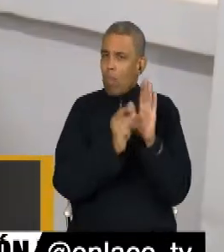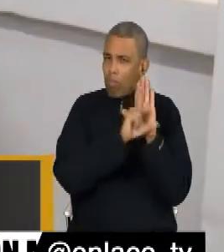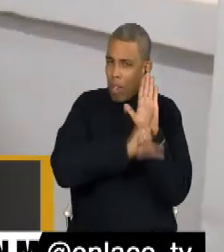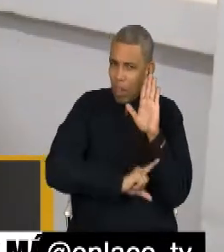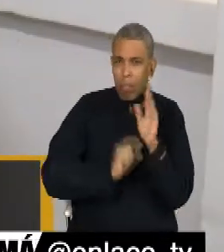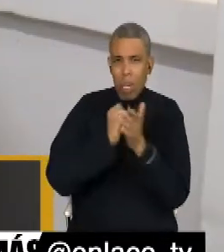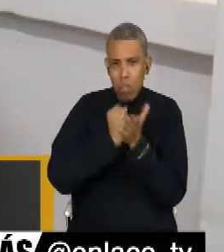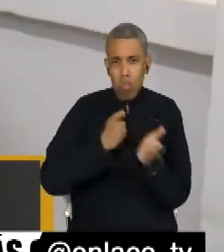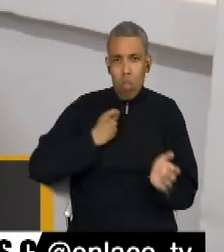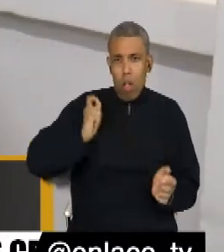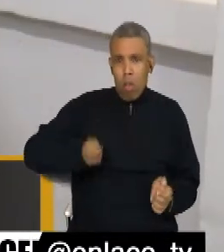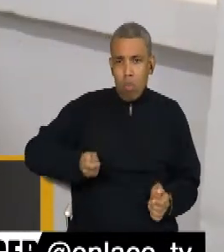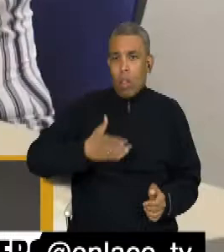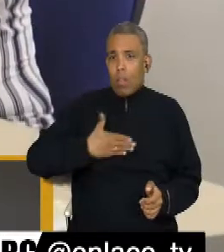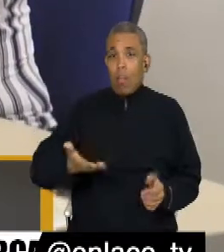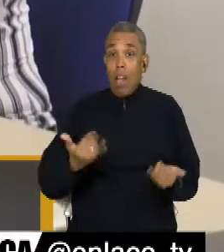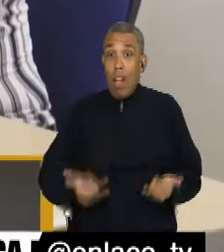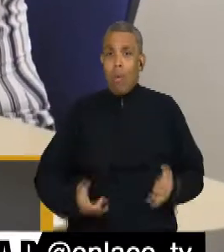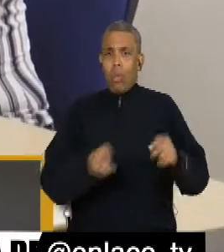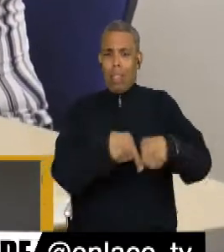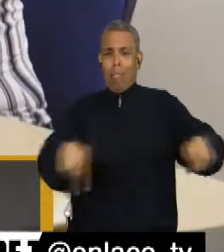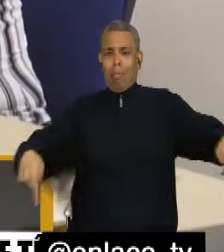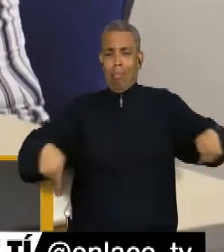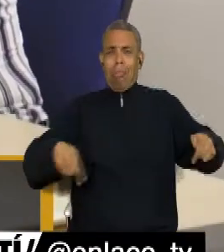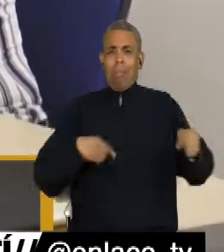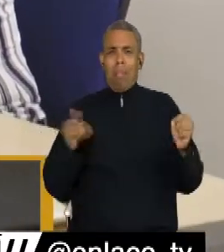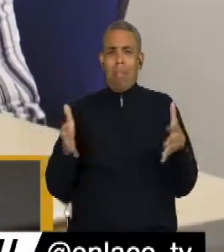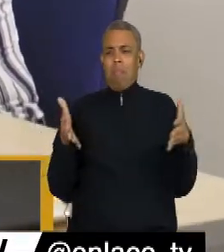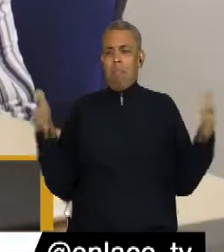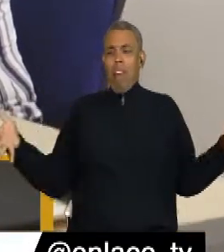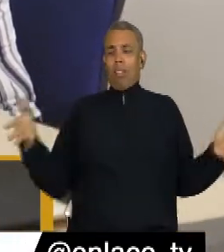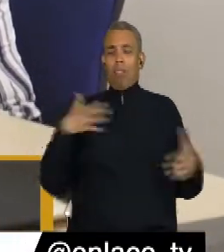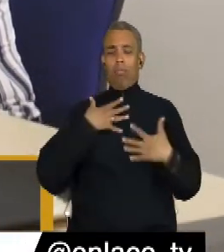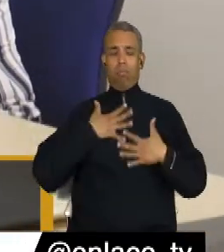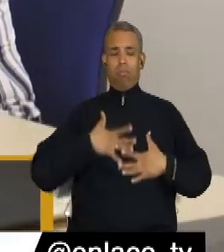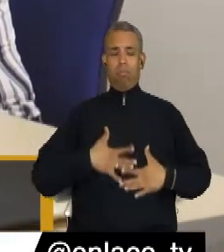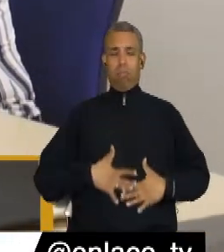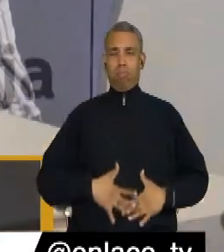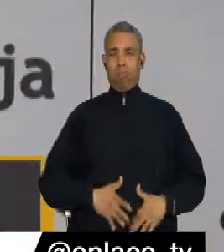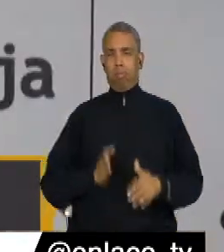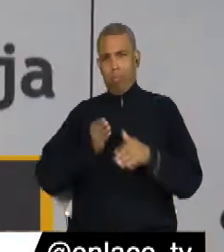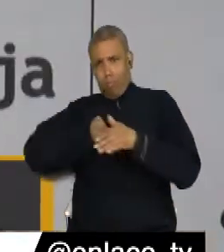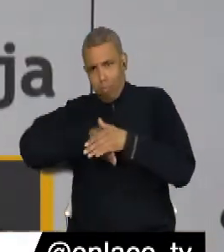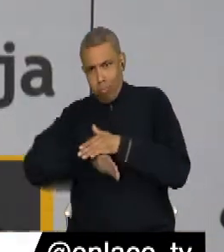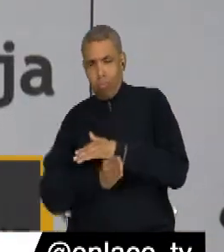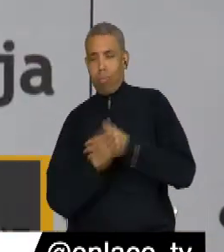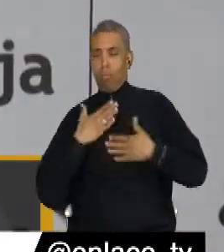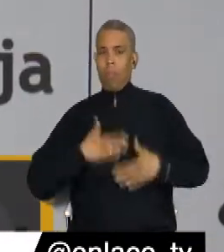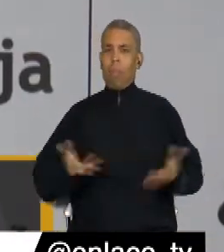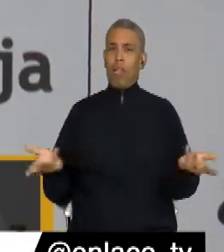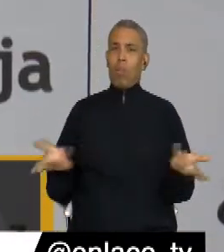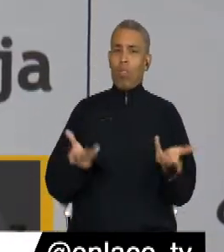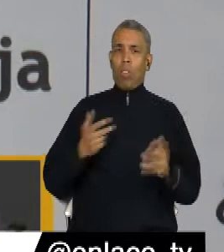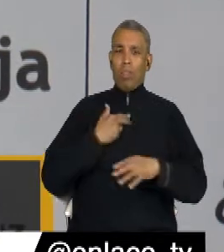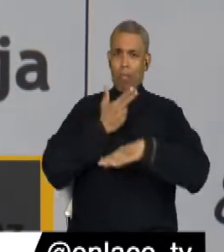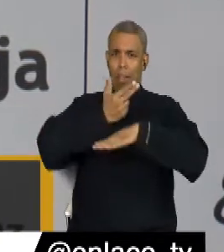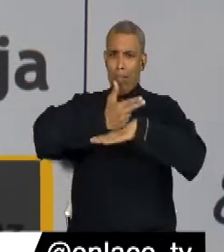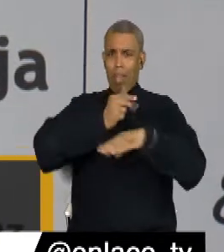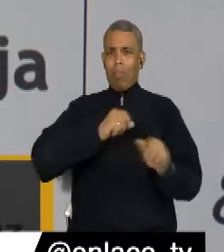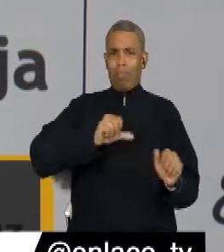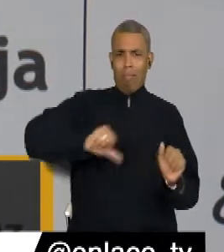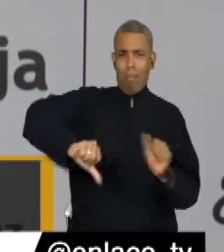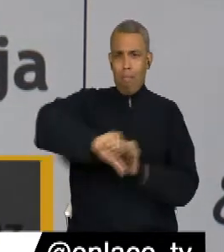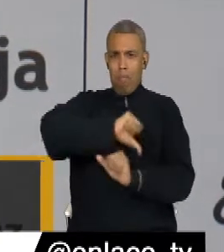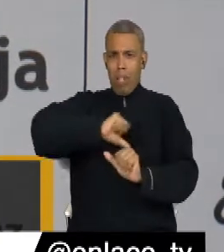más confortable para todos ustedes. Estamos ubicados frente al Parque Camilo Torres, en un lugar administrativo,